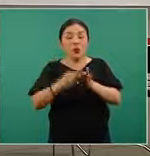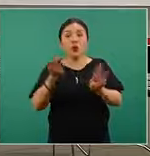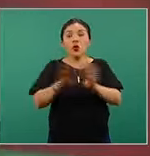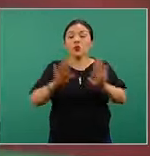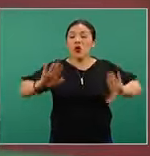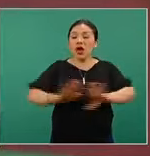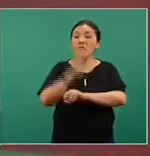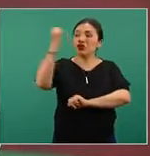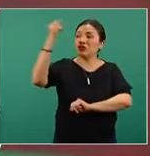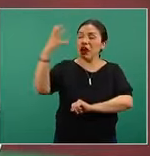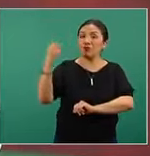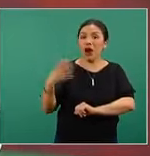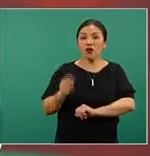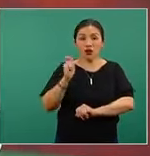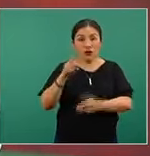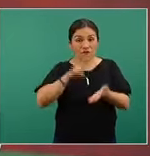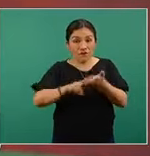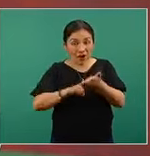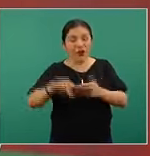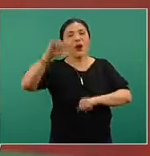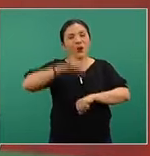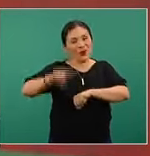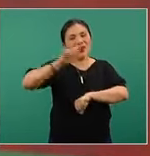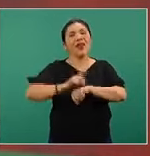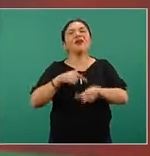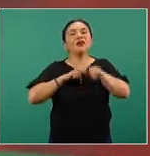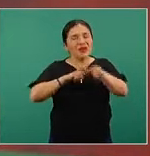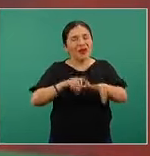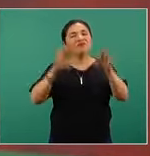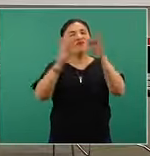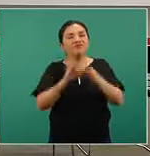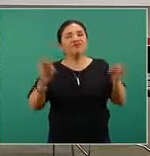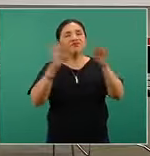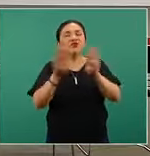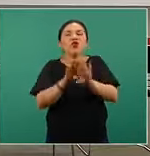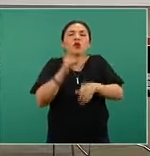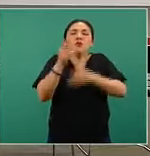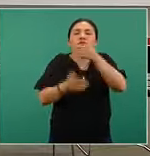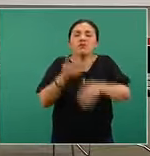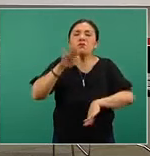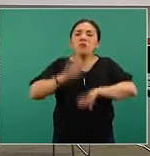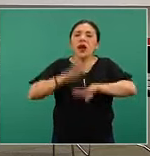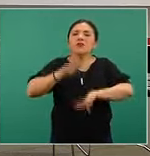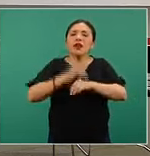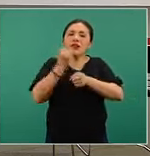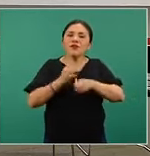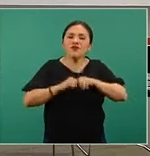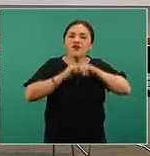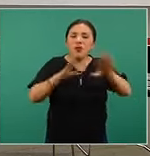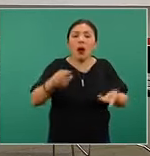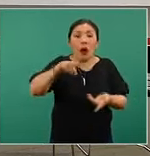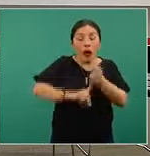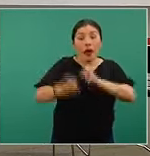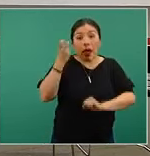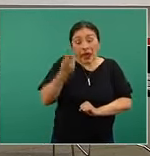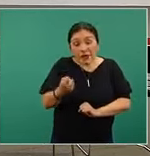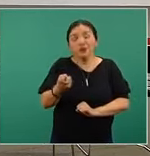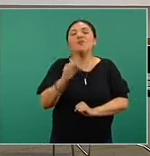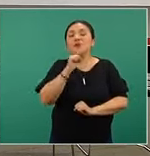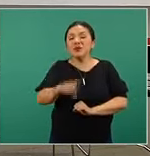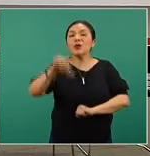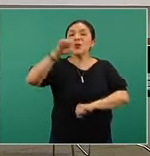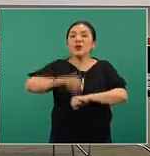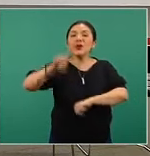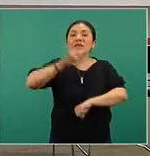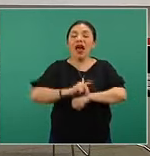semáforo verde pues el día de hoy le damos continuidad con alguna mancha de información derivado de ello justo el día